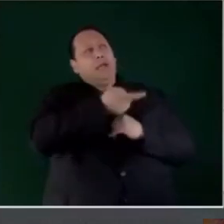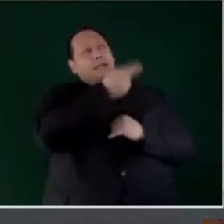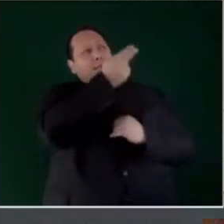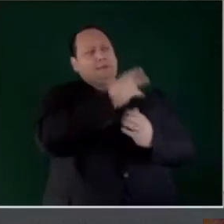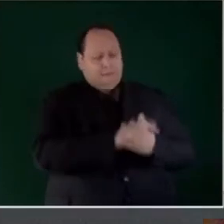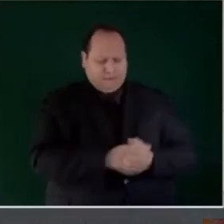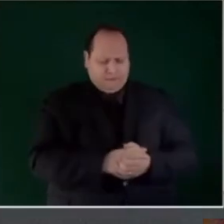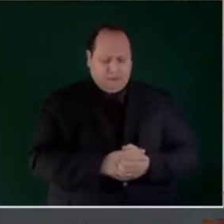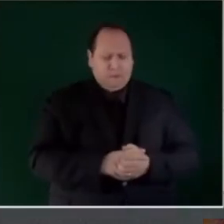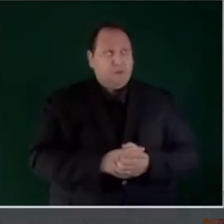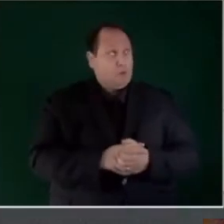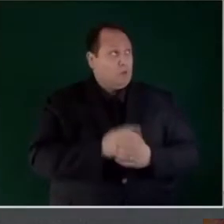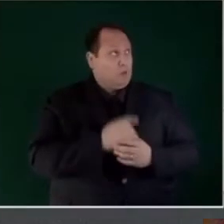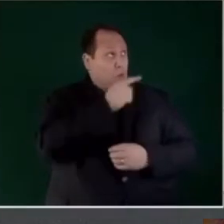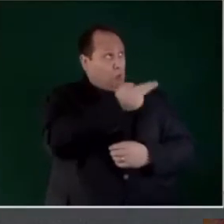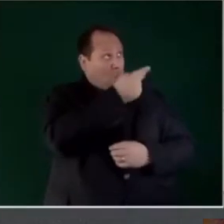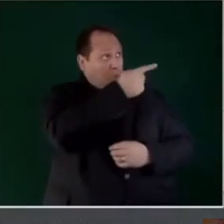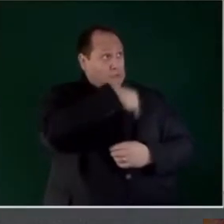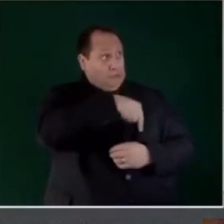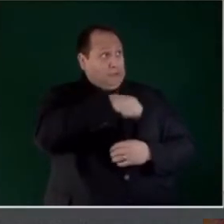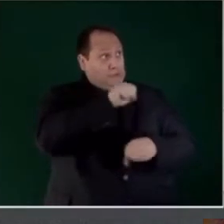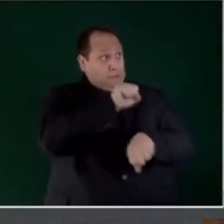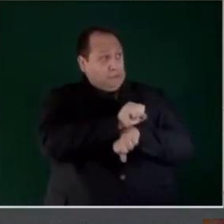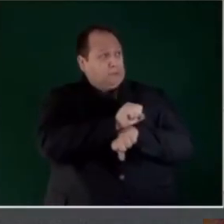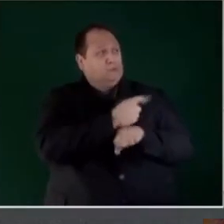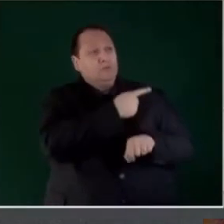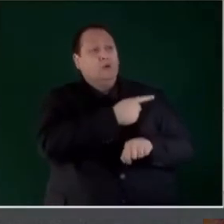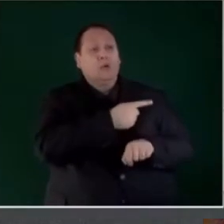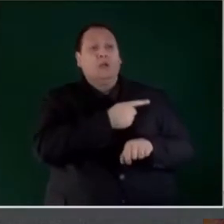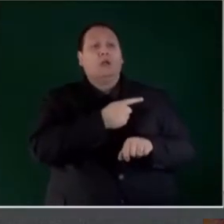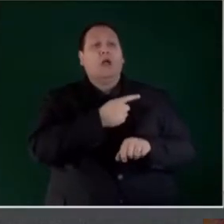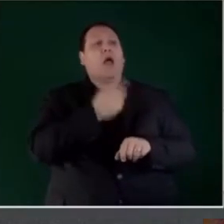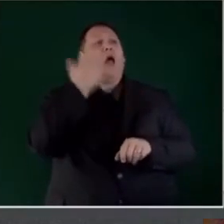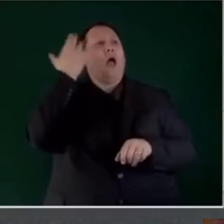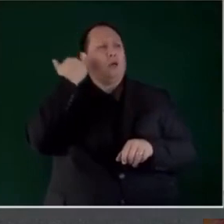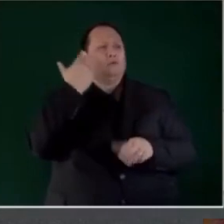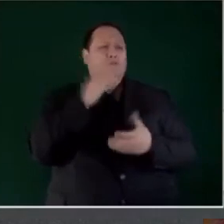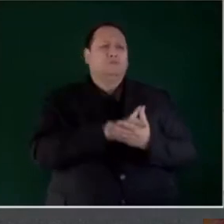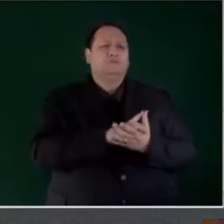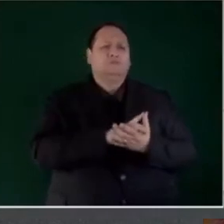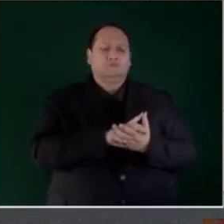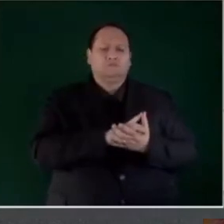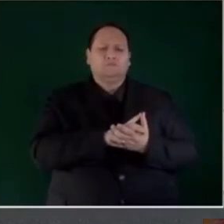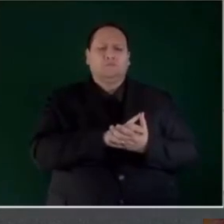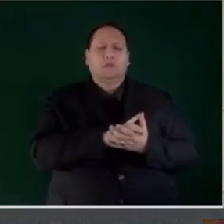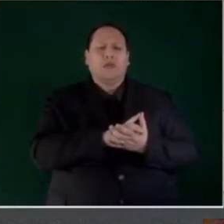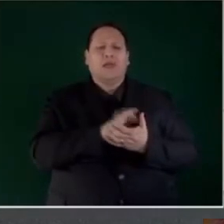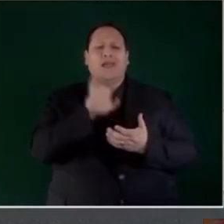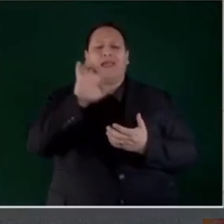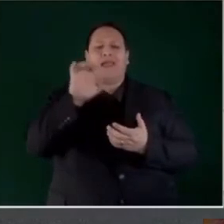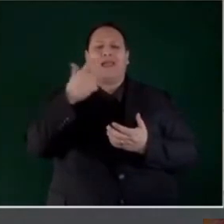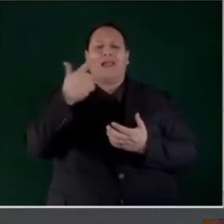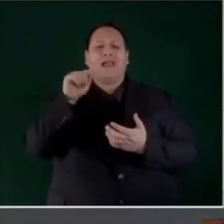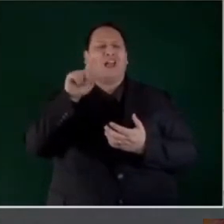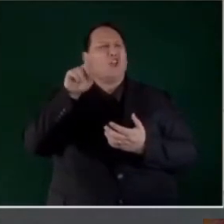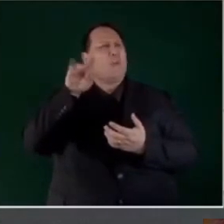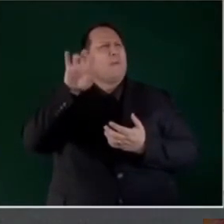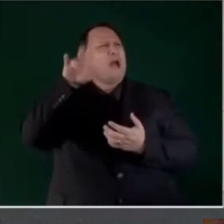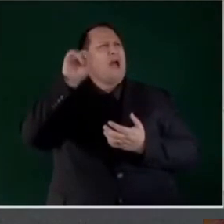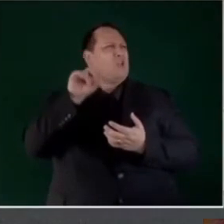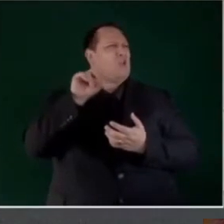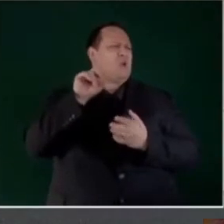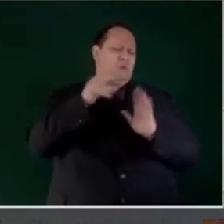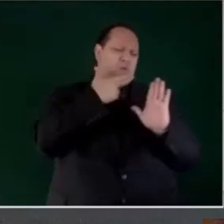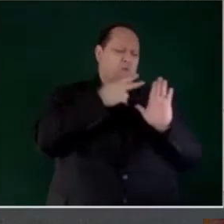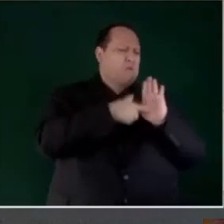pregunta. Usted esta semana retomó una obra escrita que es El Gato Pardo. Ha hablado del gatopardismo,